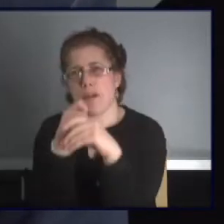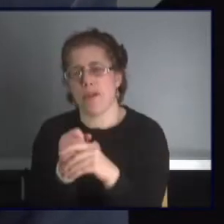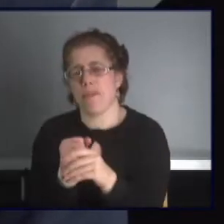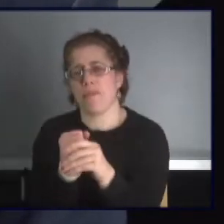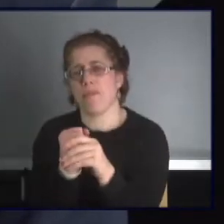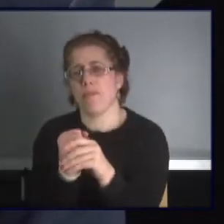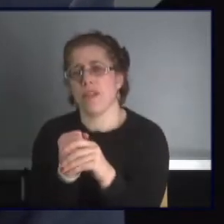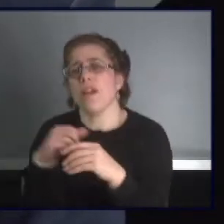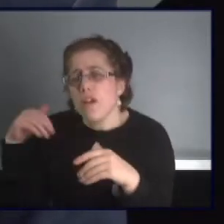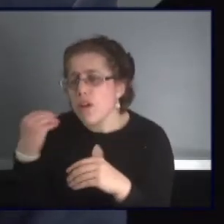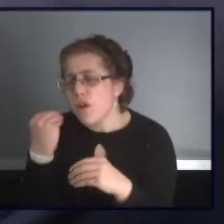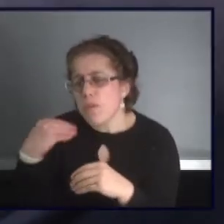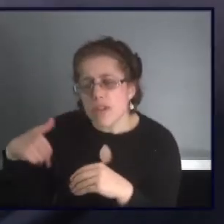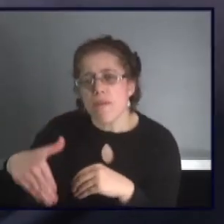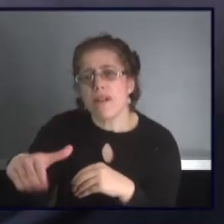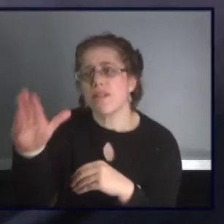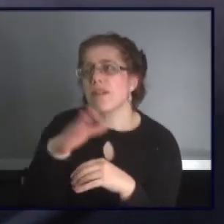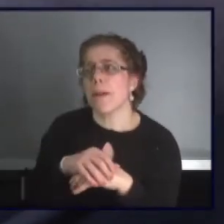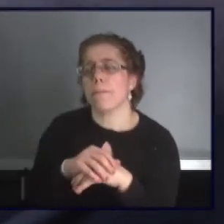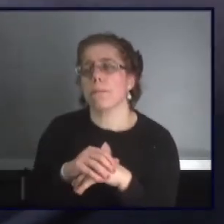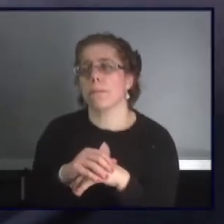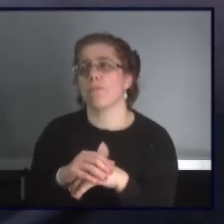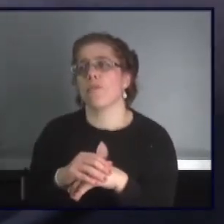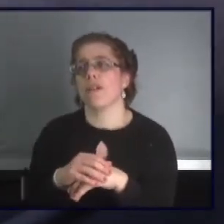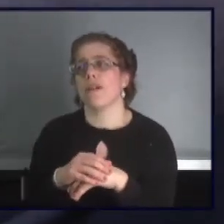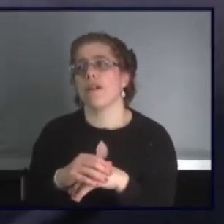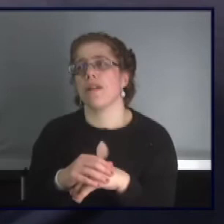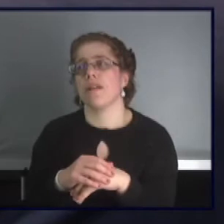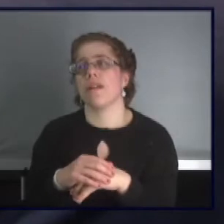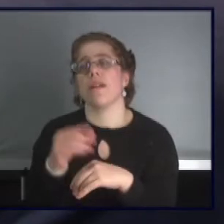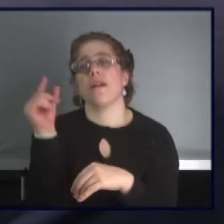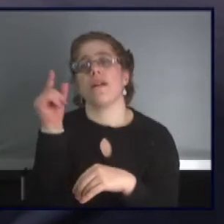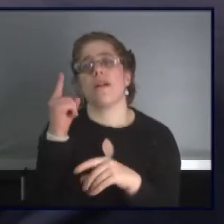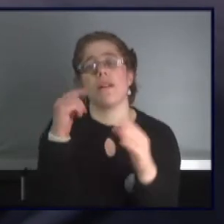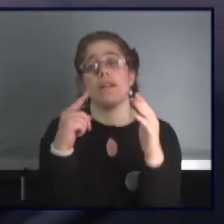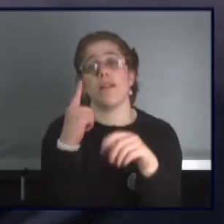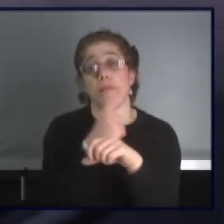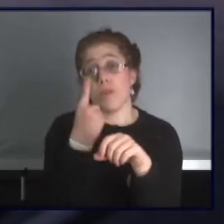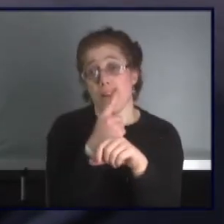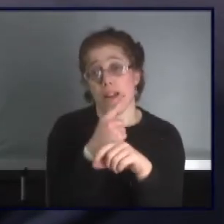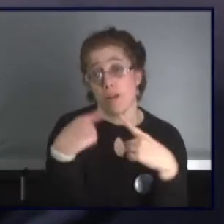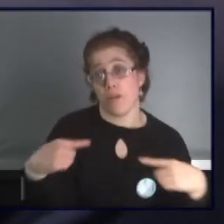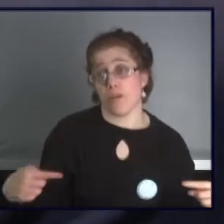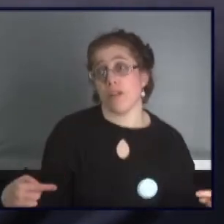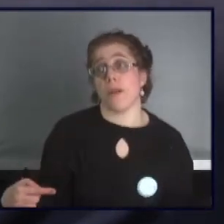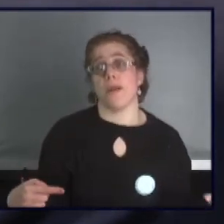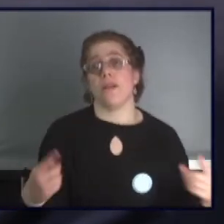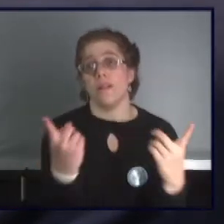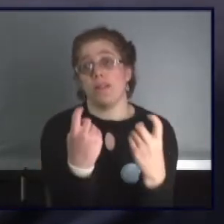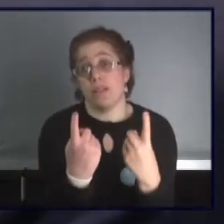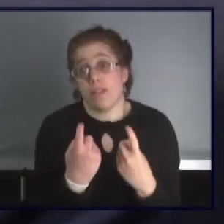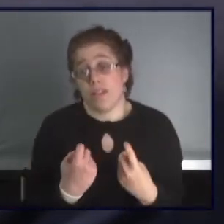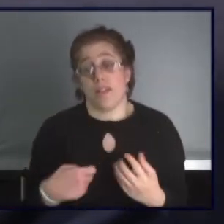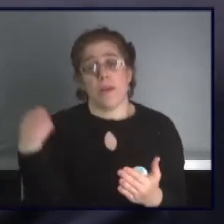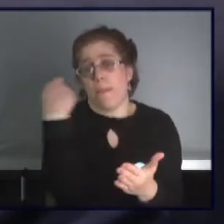avanza y la primera cosa que nosotros siempre decimos tanto para salud como para educación es que se necesita más presupuesto